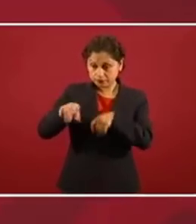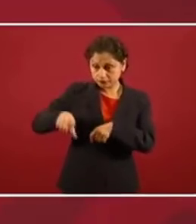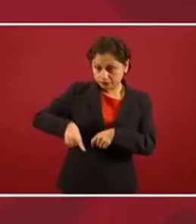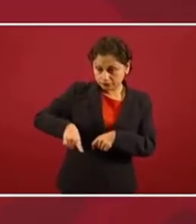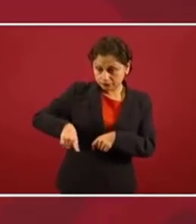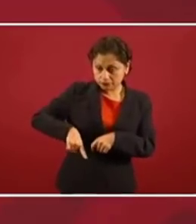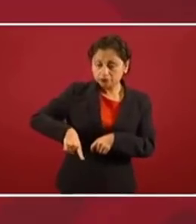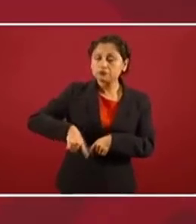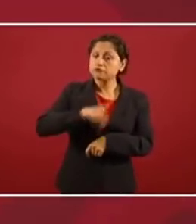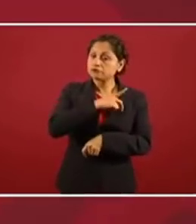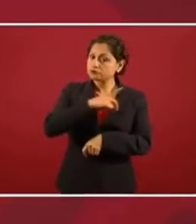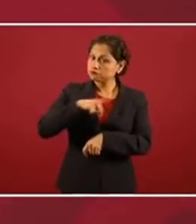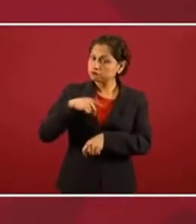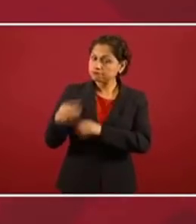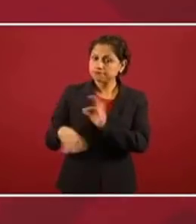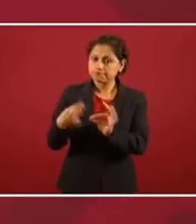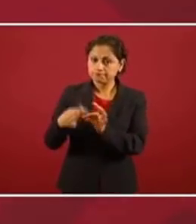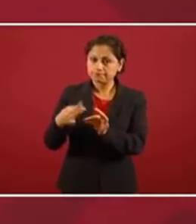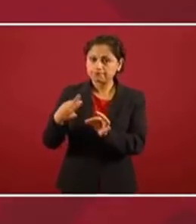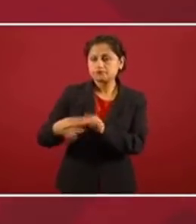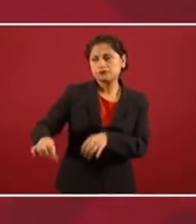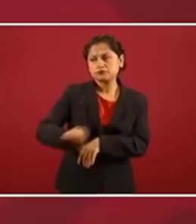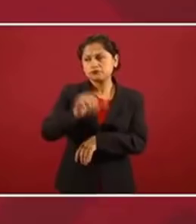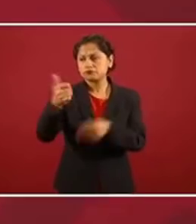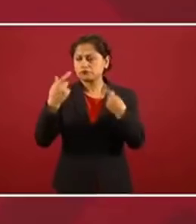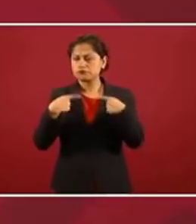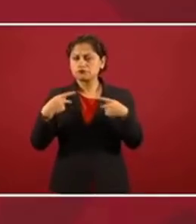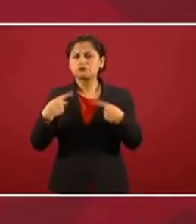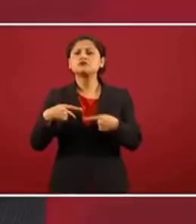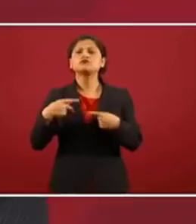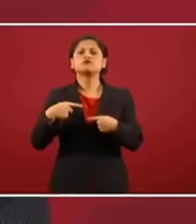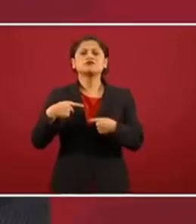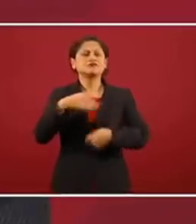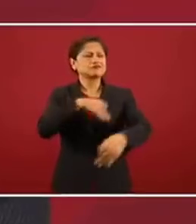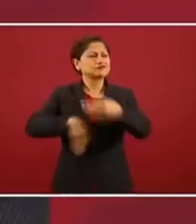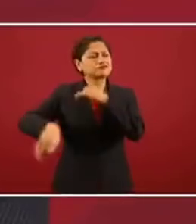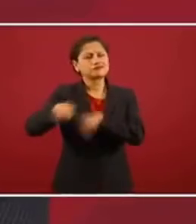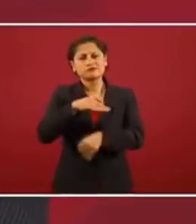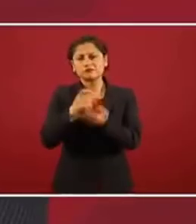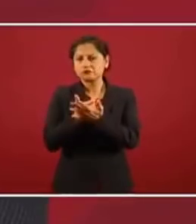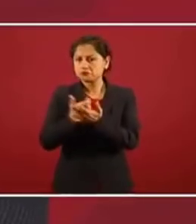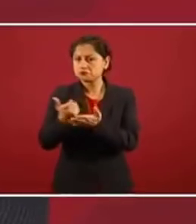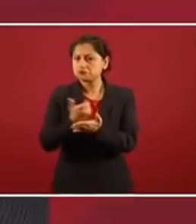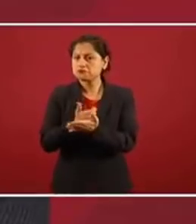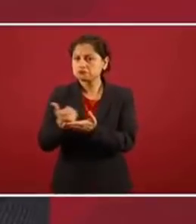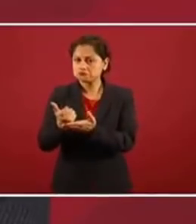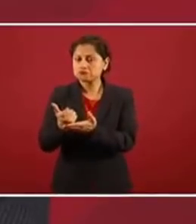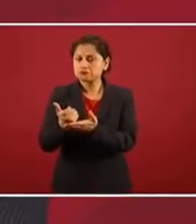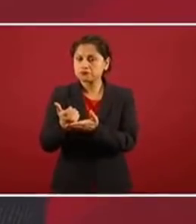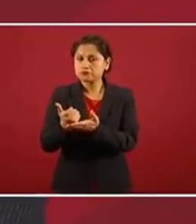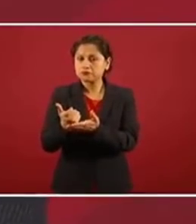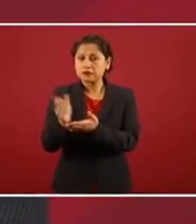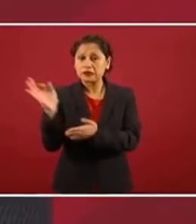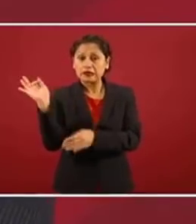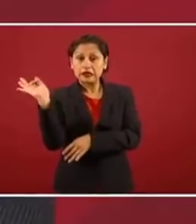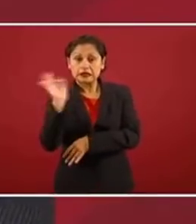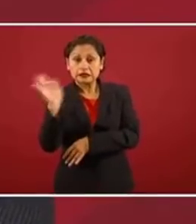nadie. Ya lo he dicho en otras ocasiones. Retener el pago, ¿sí?, del trabajador